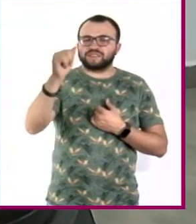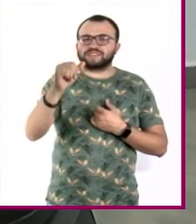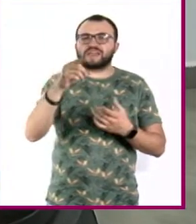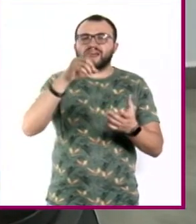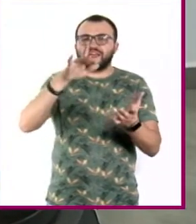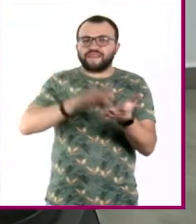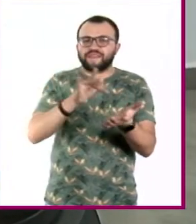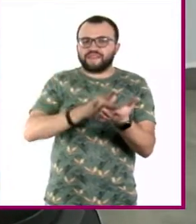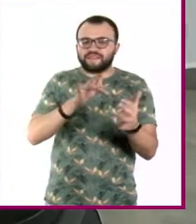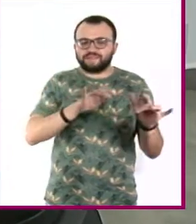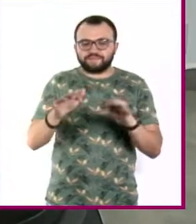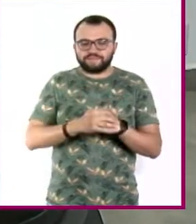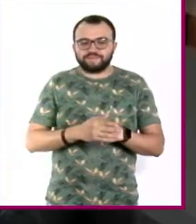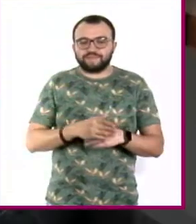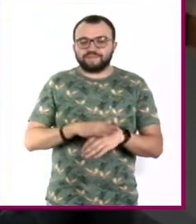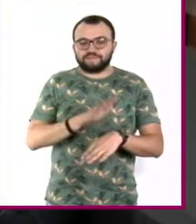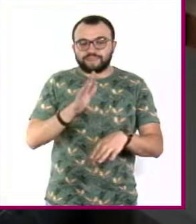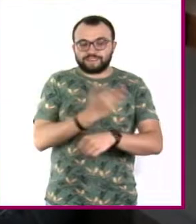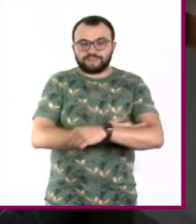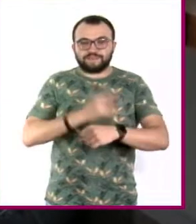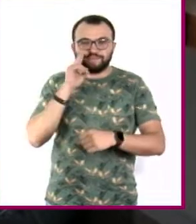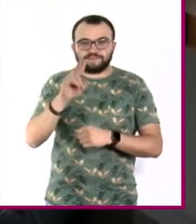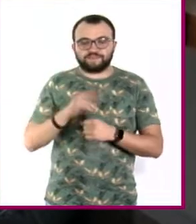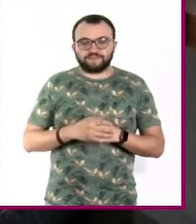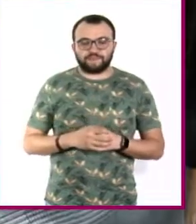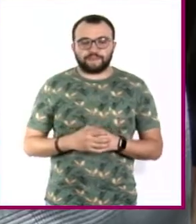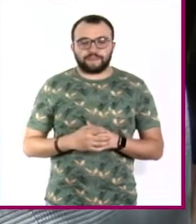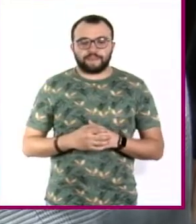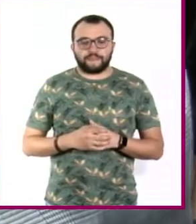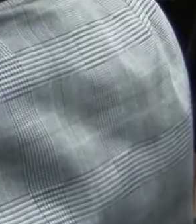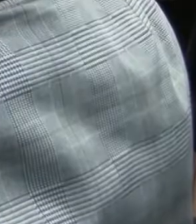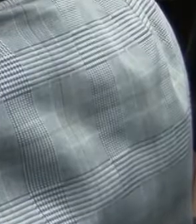Mireya. Hasta más tarde. Sí.